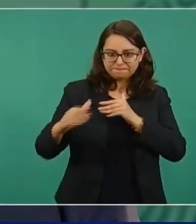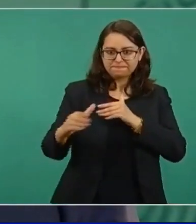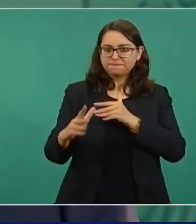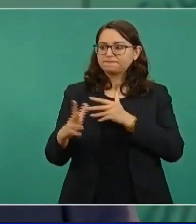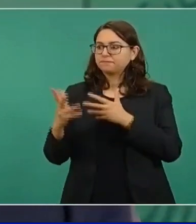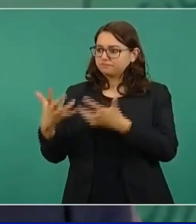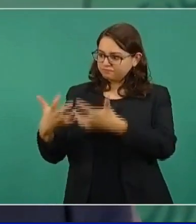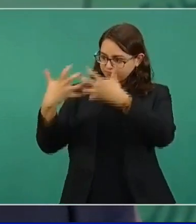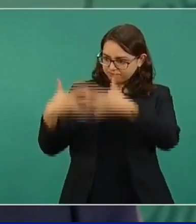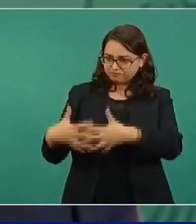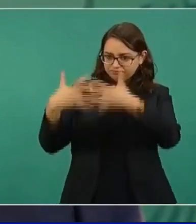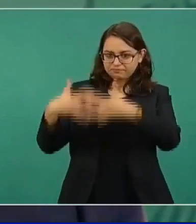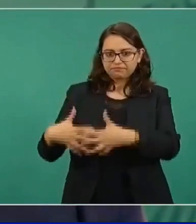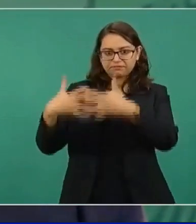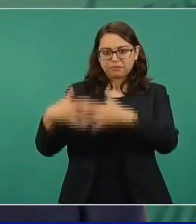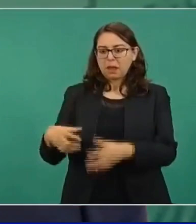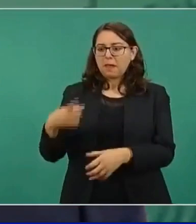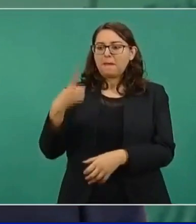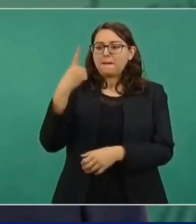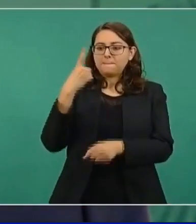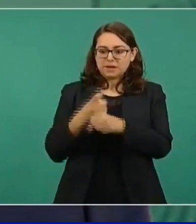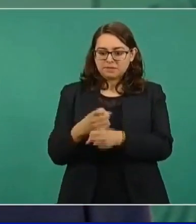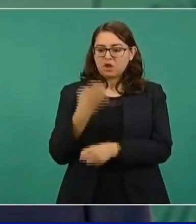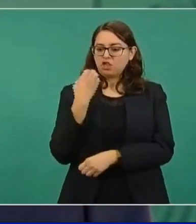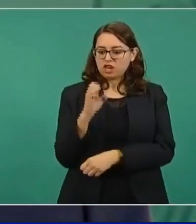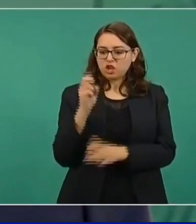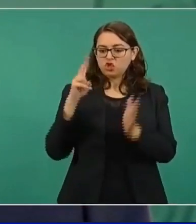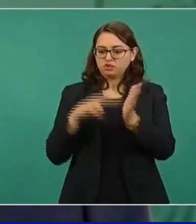a aplicarse el 1 de enero de este año